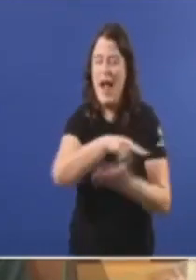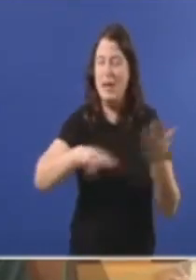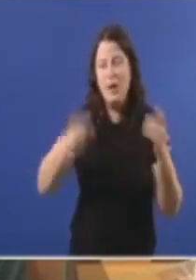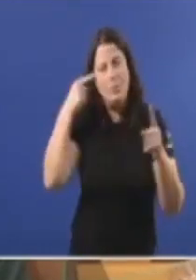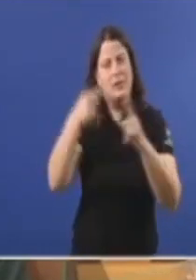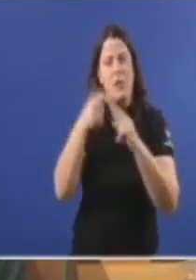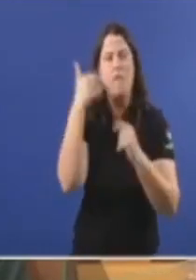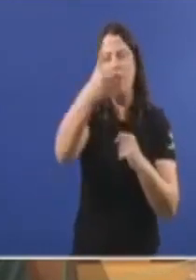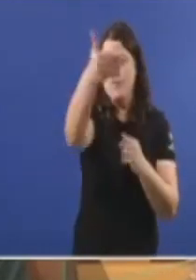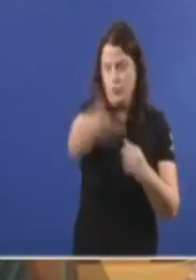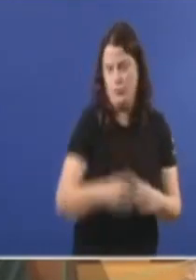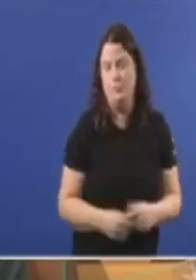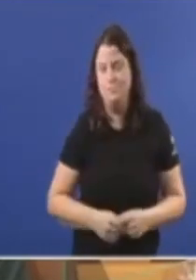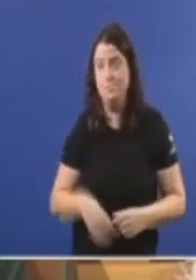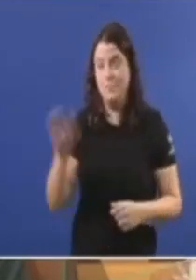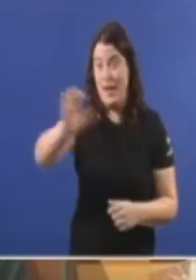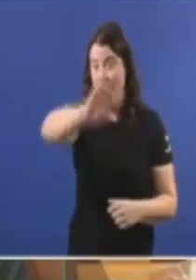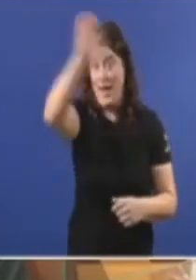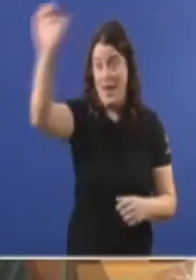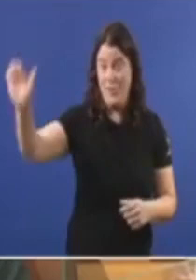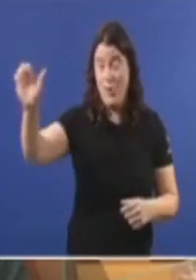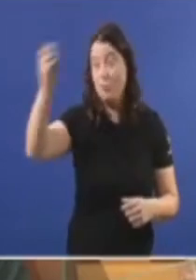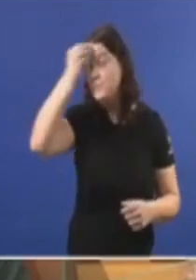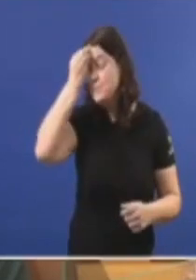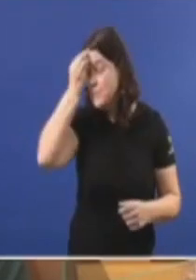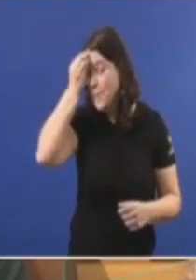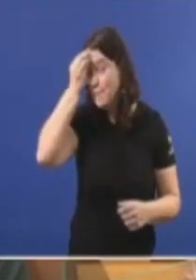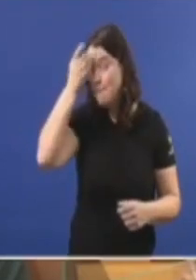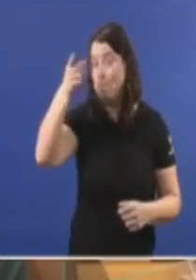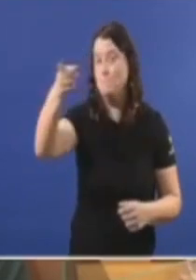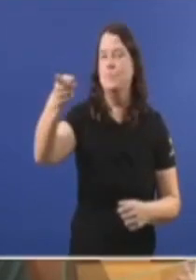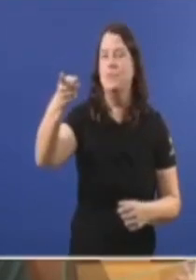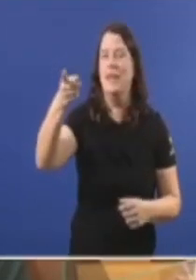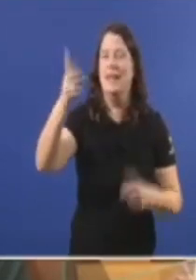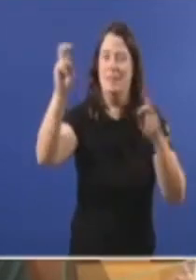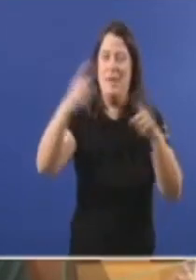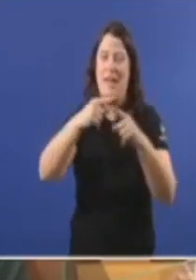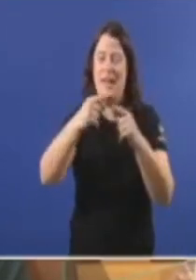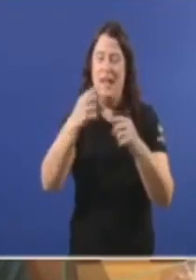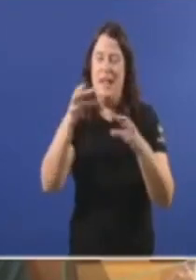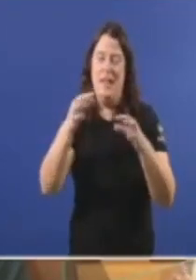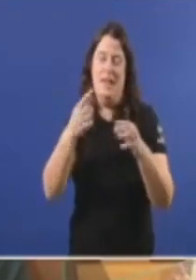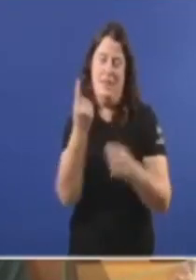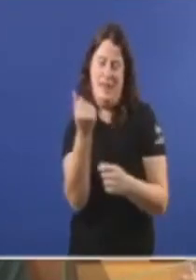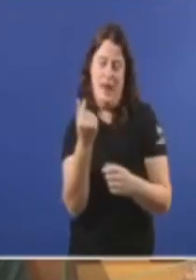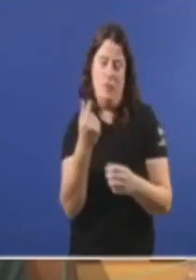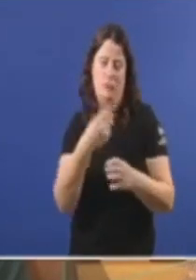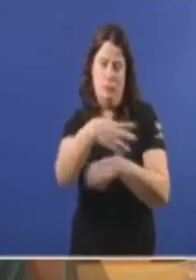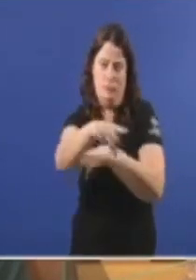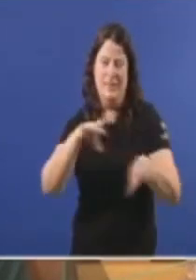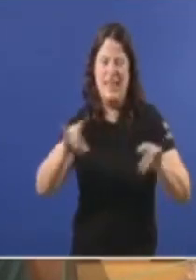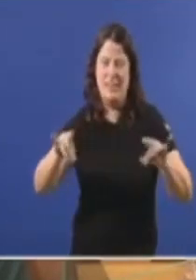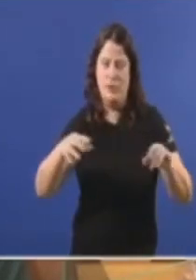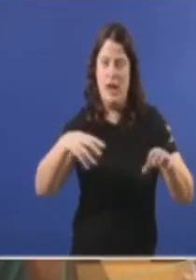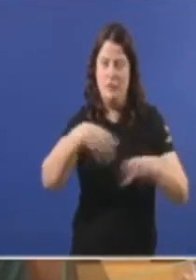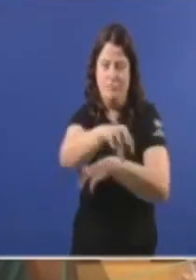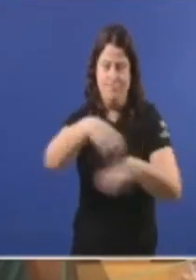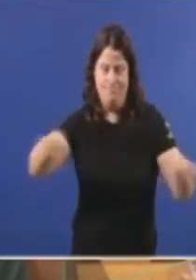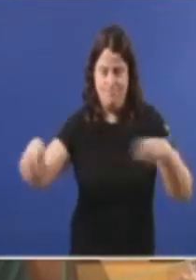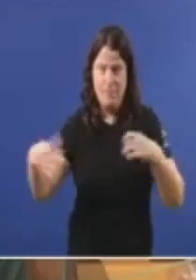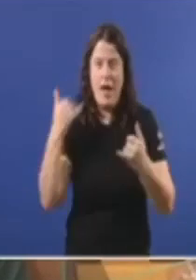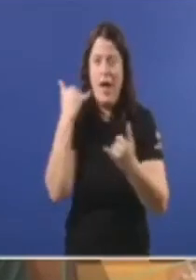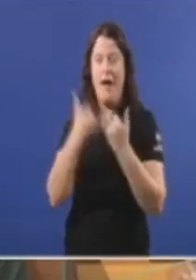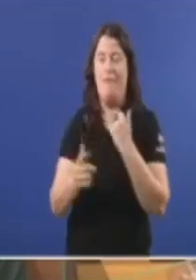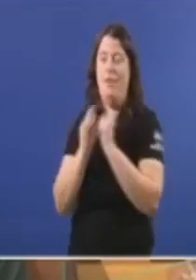futuro. Se Europa considera eficaz unha distribución territorial desos fondos e lle adxudica